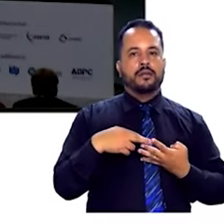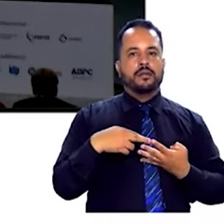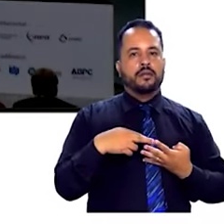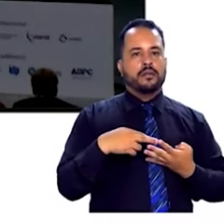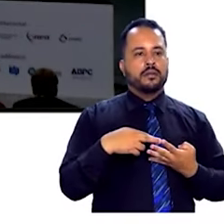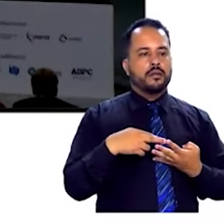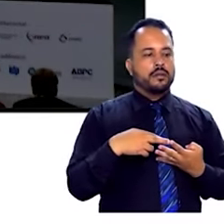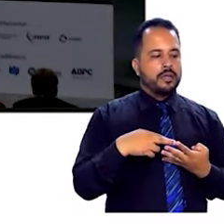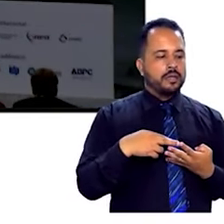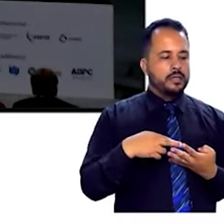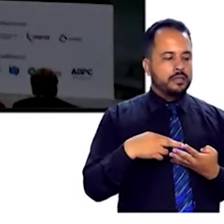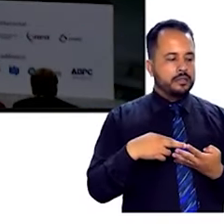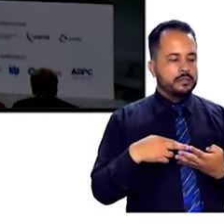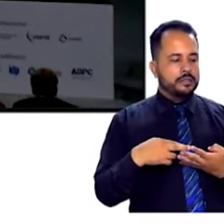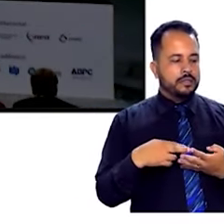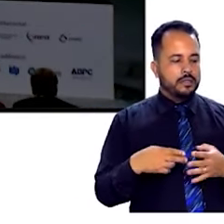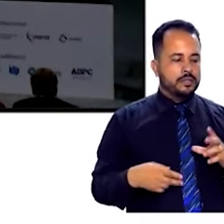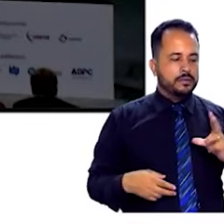este